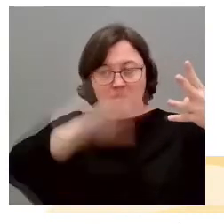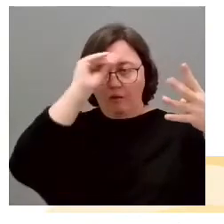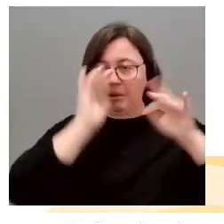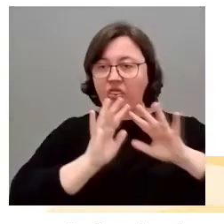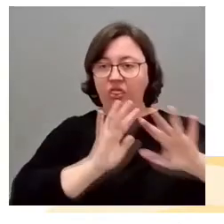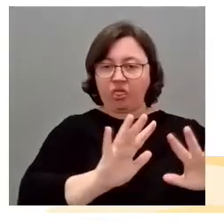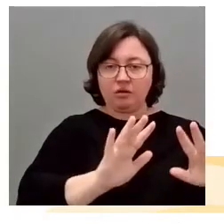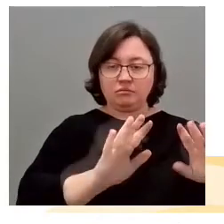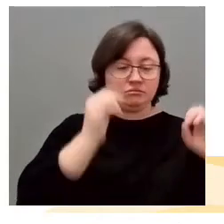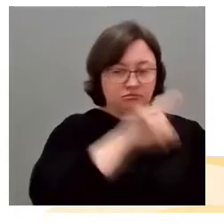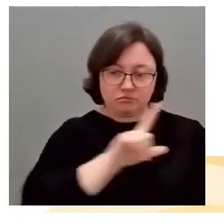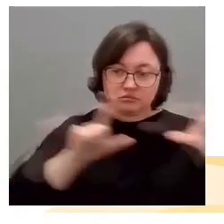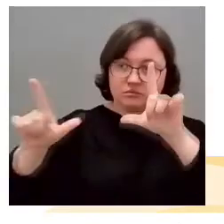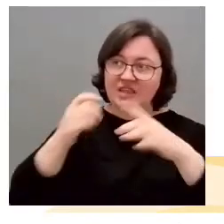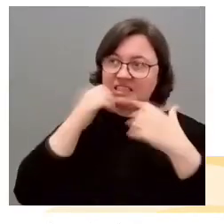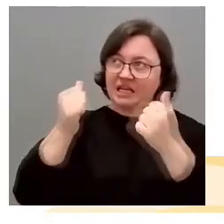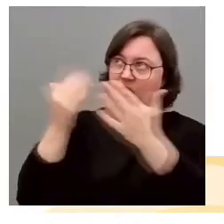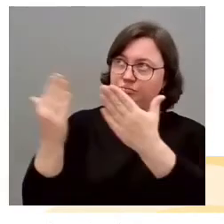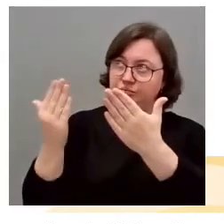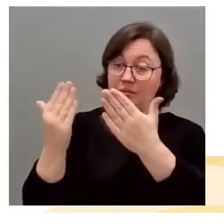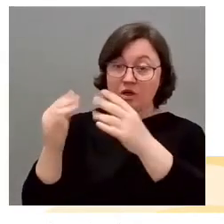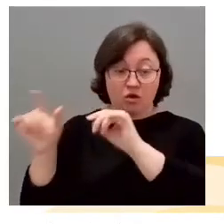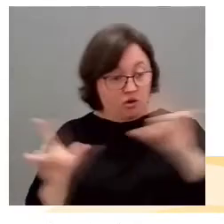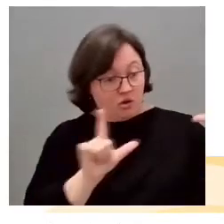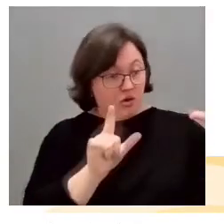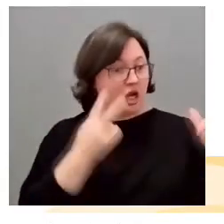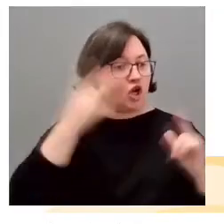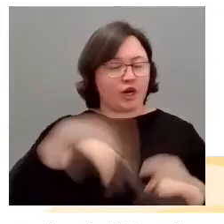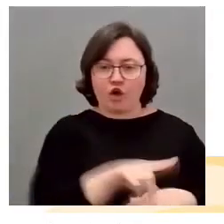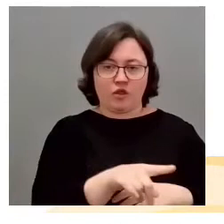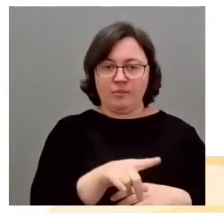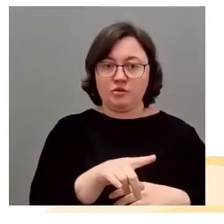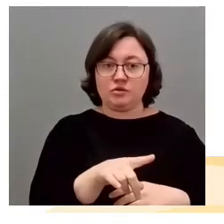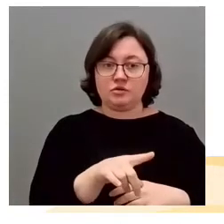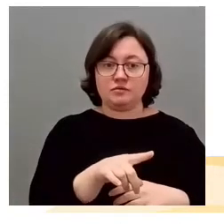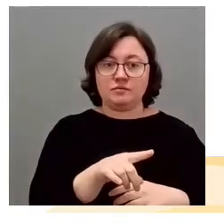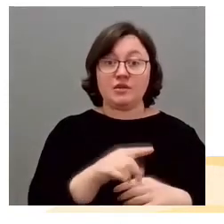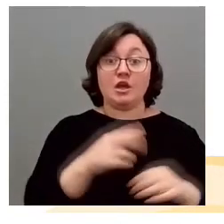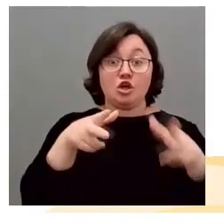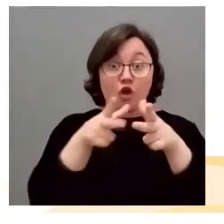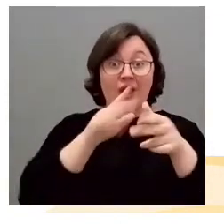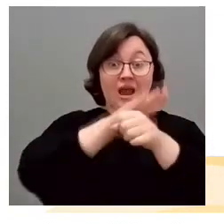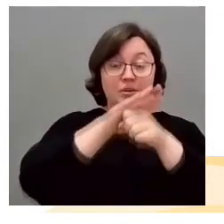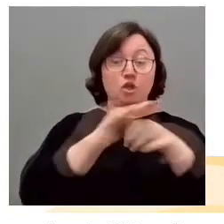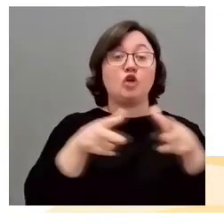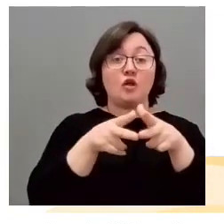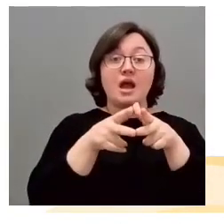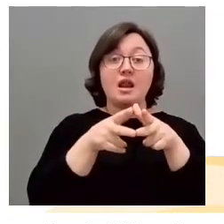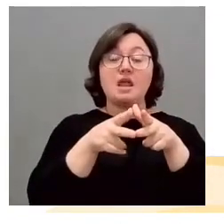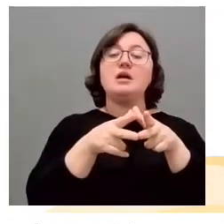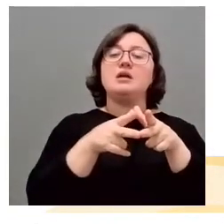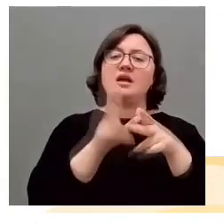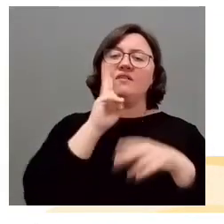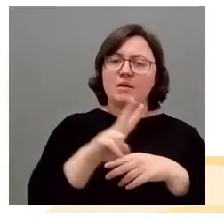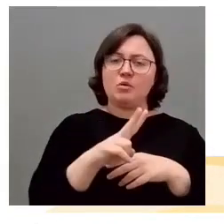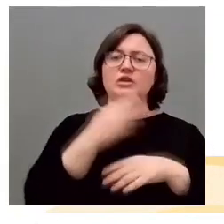digo, el acento en el trabajo de los sanitarios, pero muy pocas veces reconocemos ese trabajo que en lo social en España también debemos,